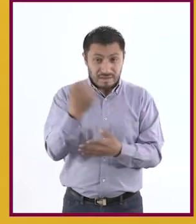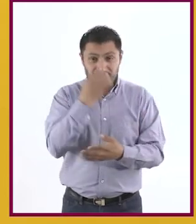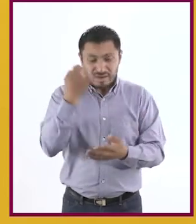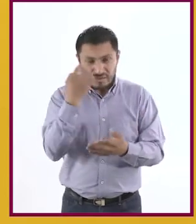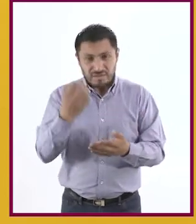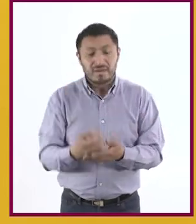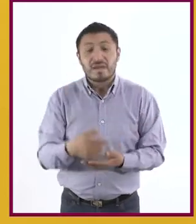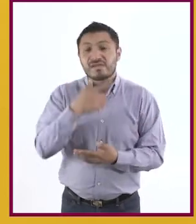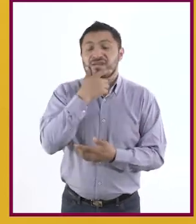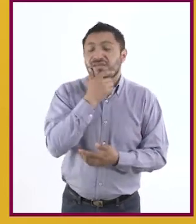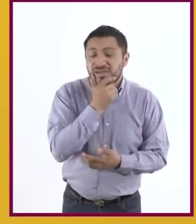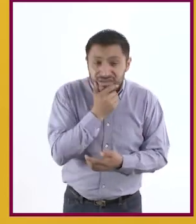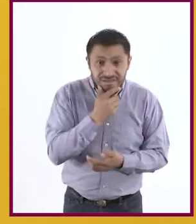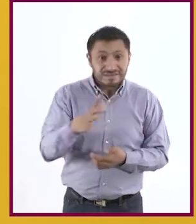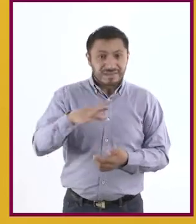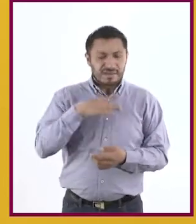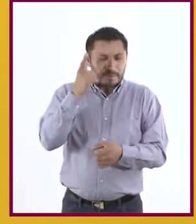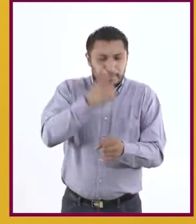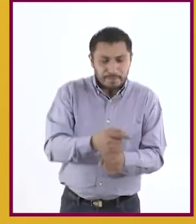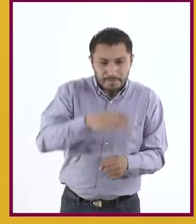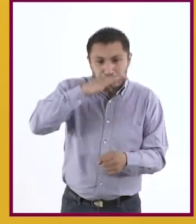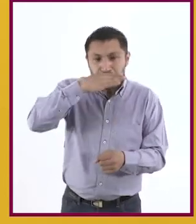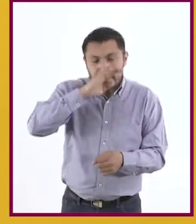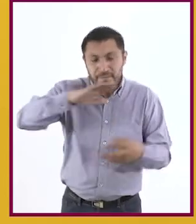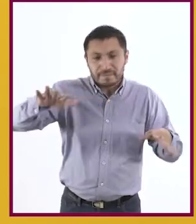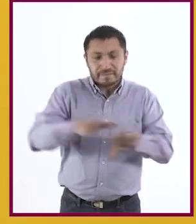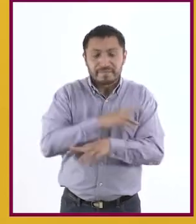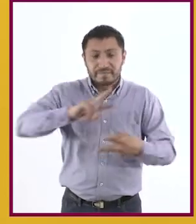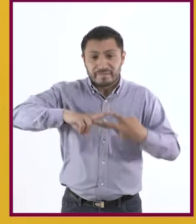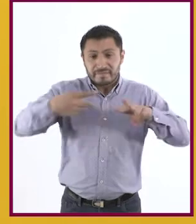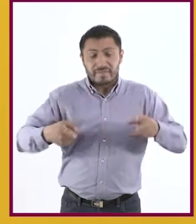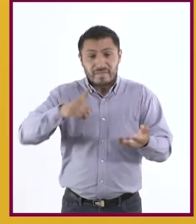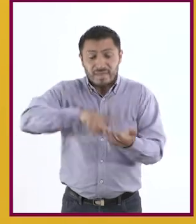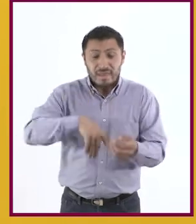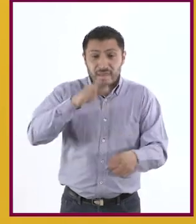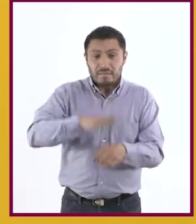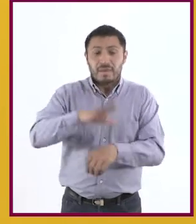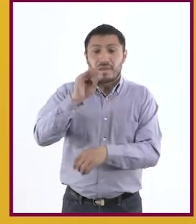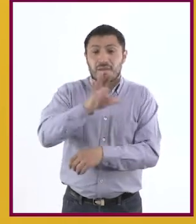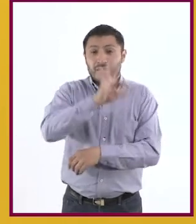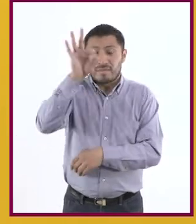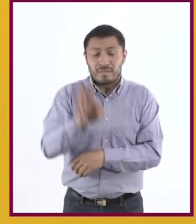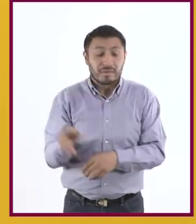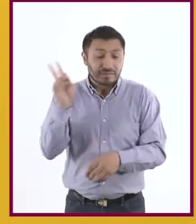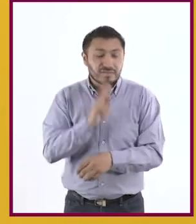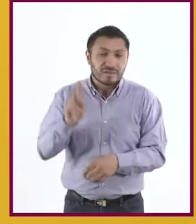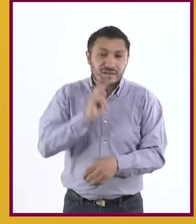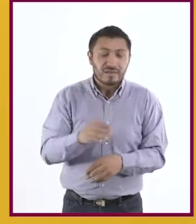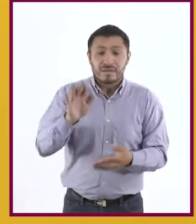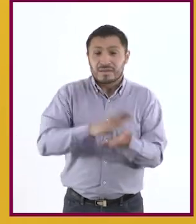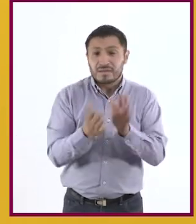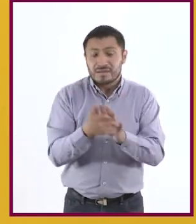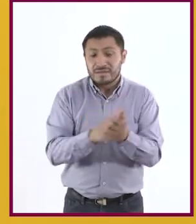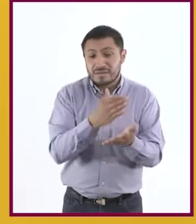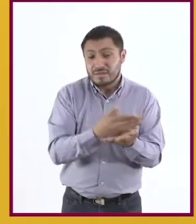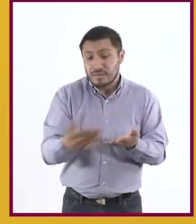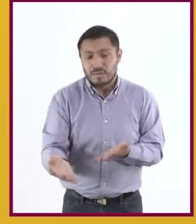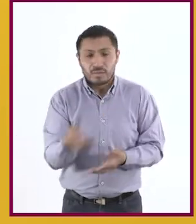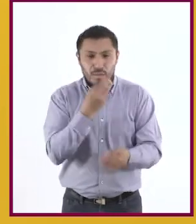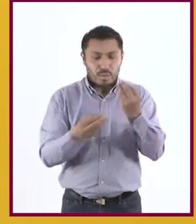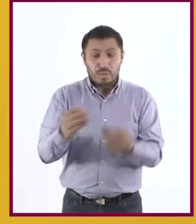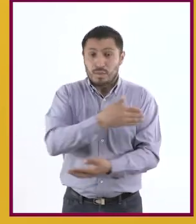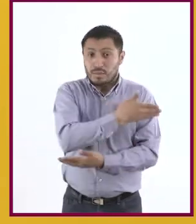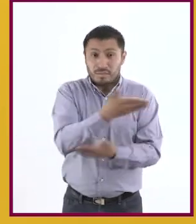Food Systems detectó maíz transgénico en más del 90% de las pruebas realizadas en tortillas del consumo